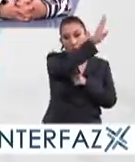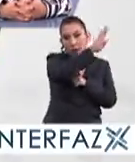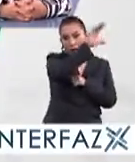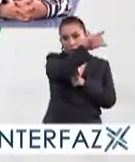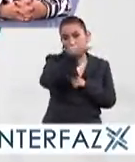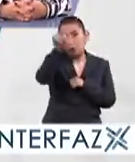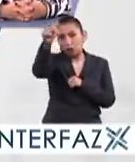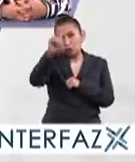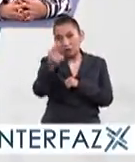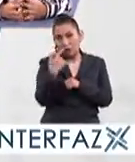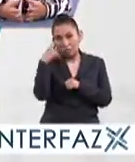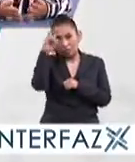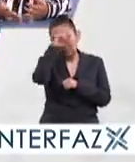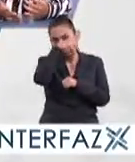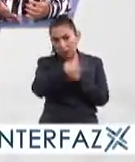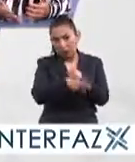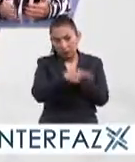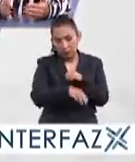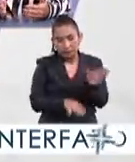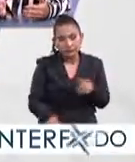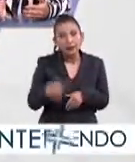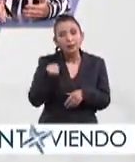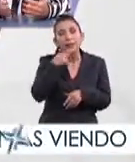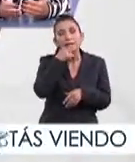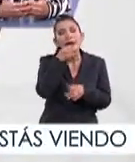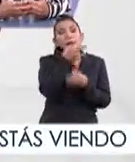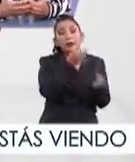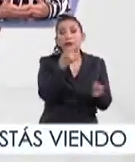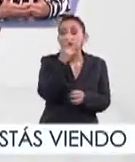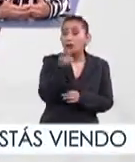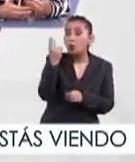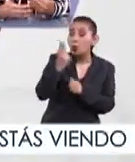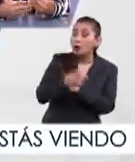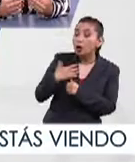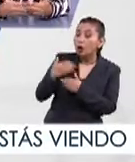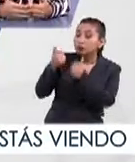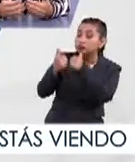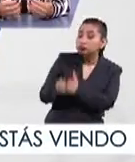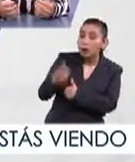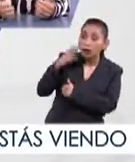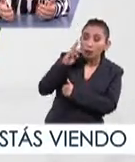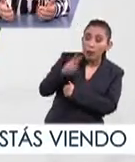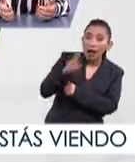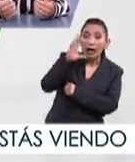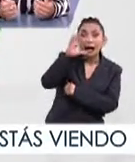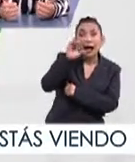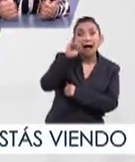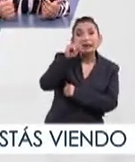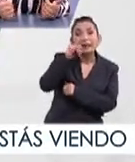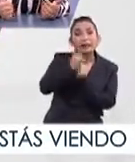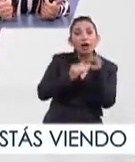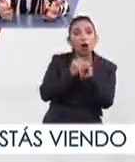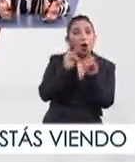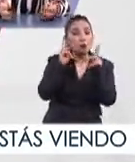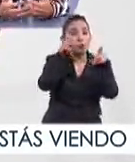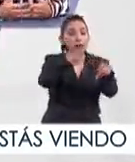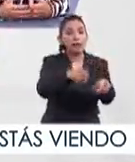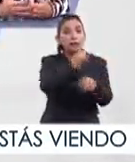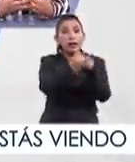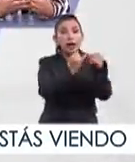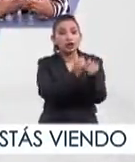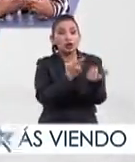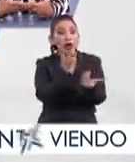Pero efectivamente, entonces lo que la proclamación dice, solamente van a poderlo hacer en caritas internacionales o puentes